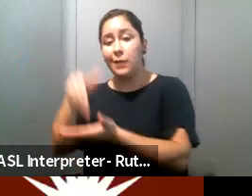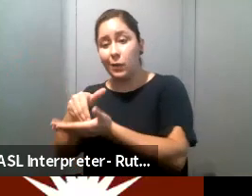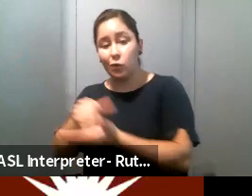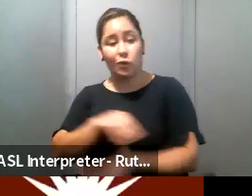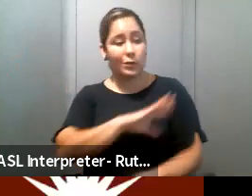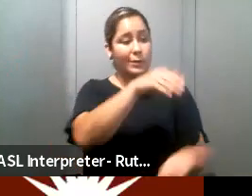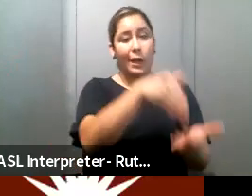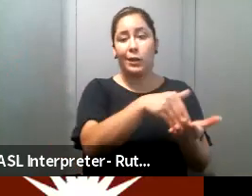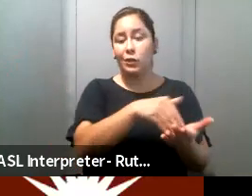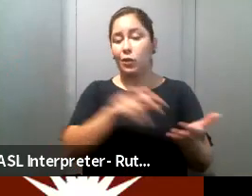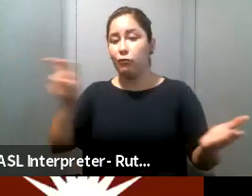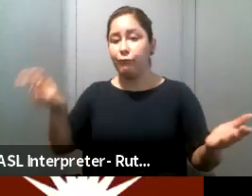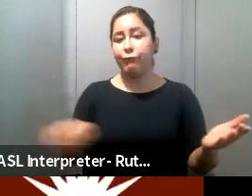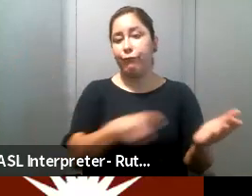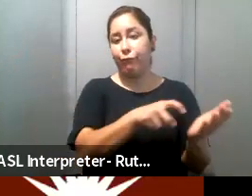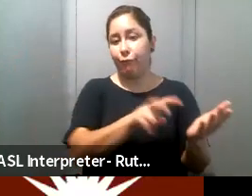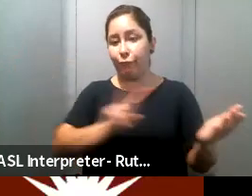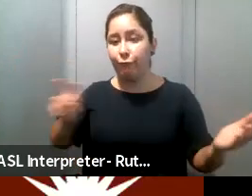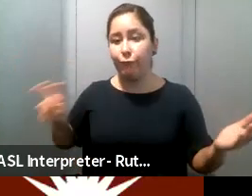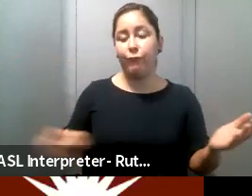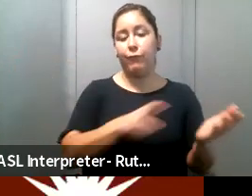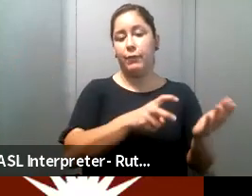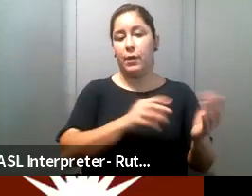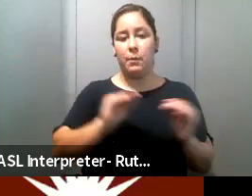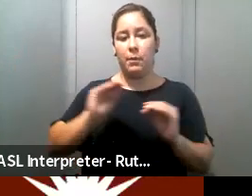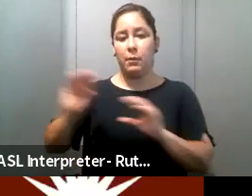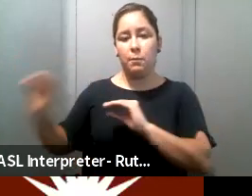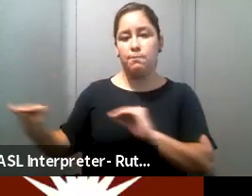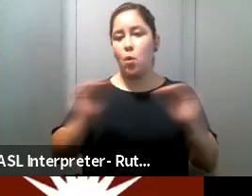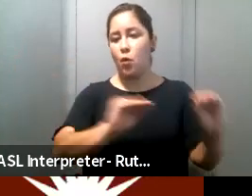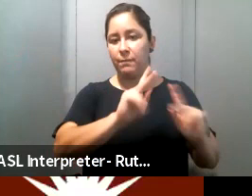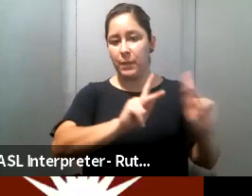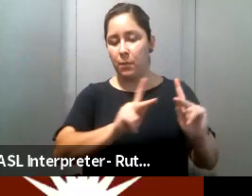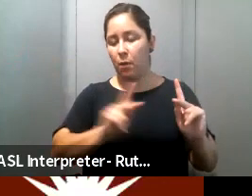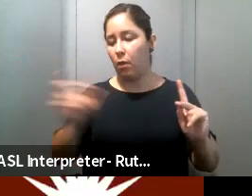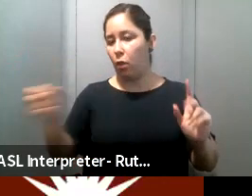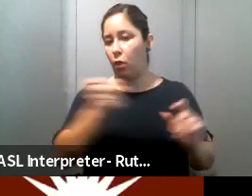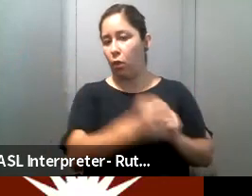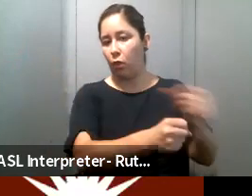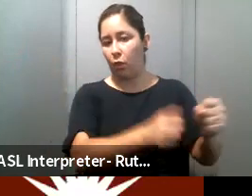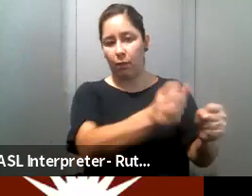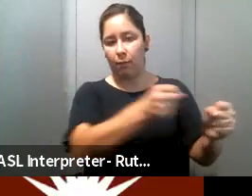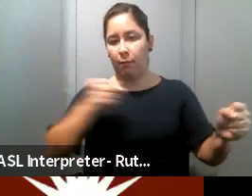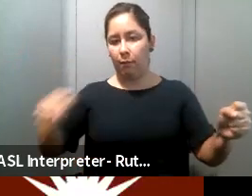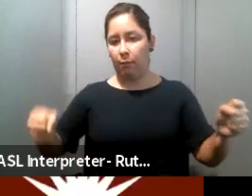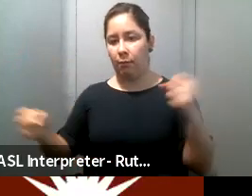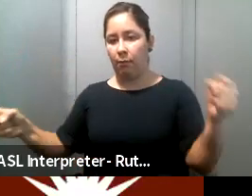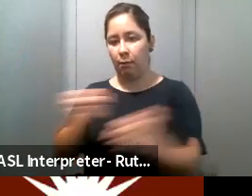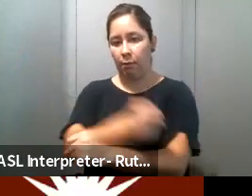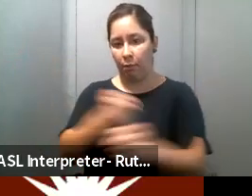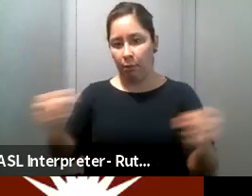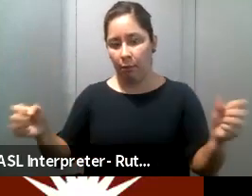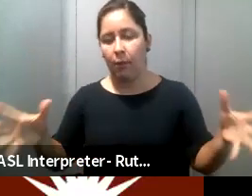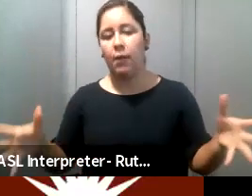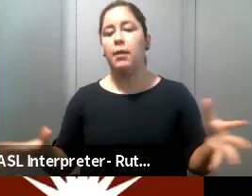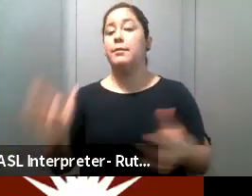también manipula la determinación de fianza o la libertad condicional que esto puede darle. Sabemos que hay muchos jueces que actúan